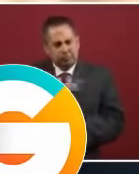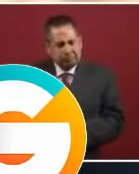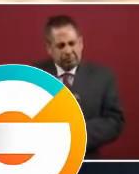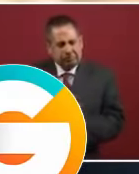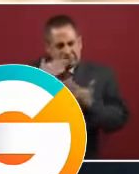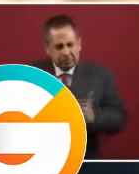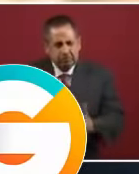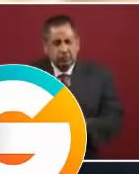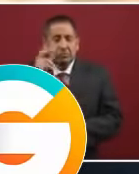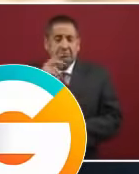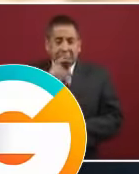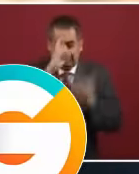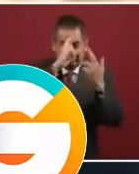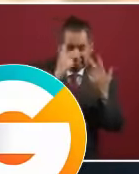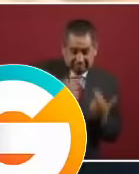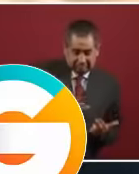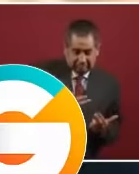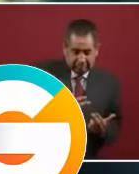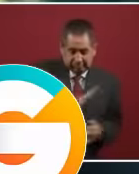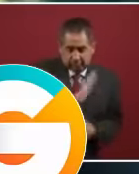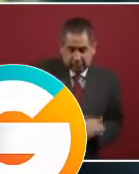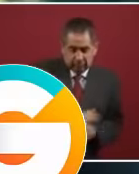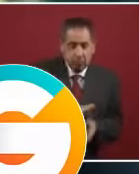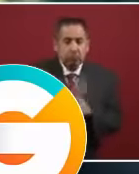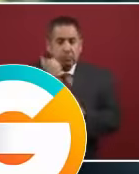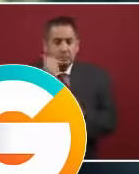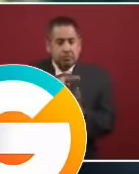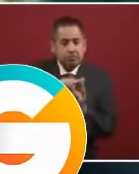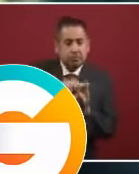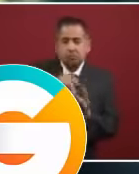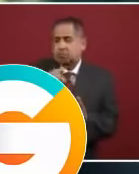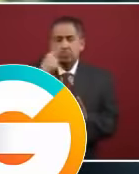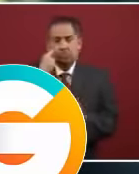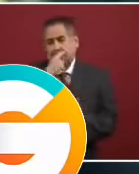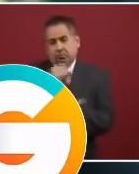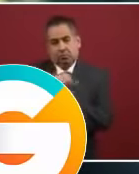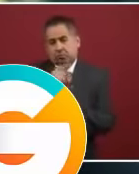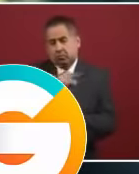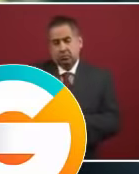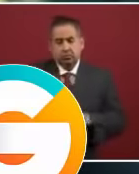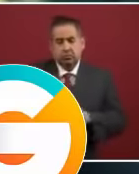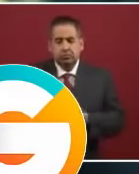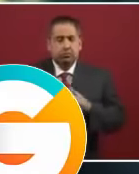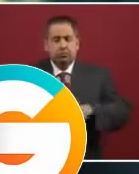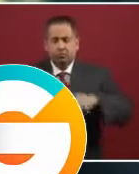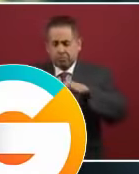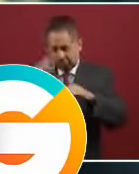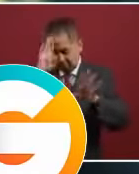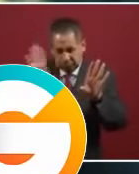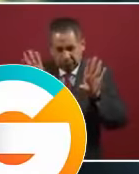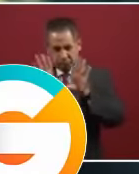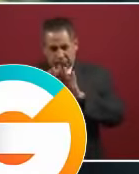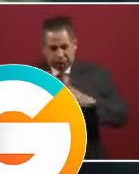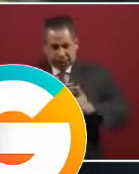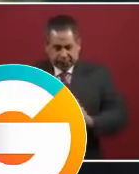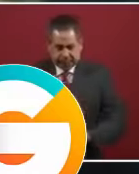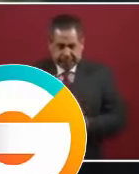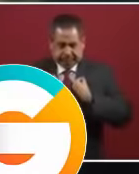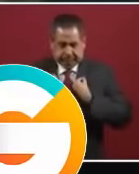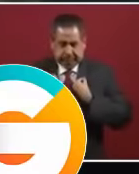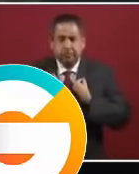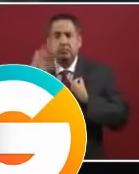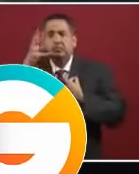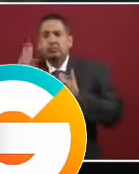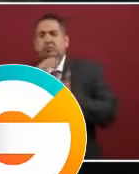final dramático, un final de muerte. Lo más importante en la vida es cerrar ese telón de esa gran obra de teatro que llevas.